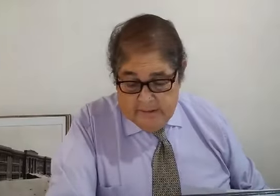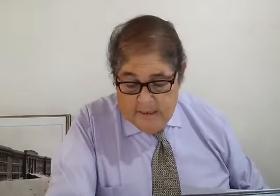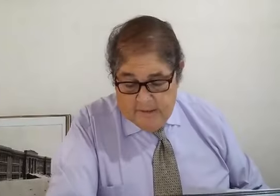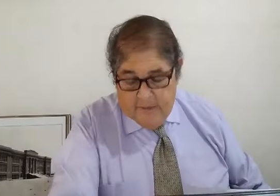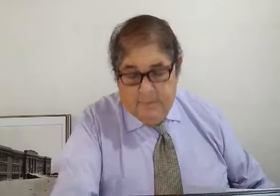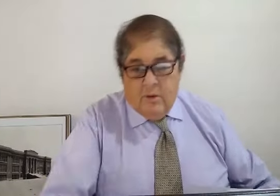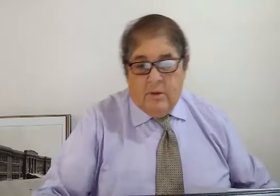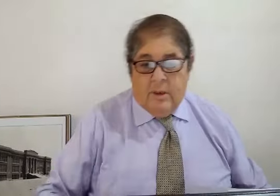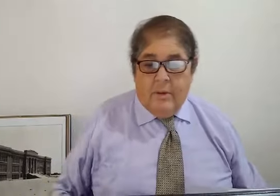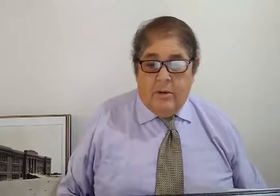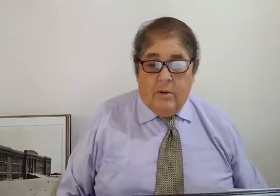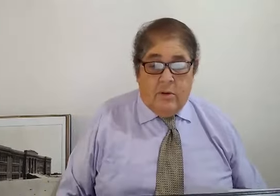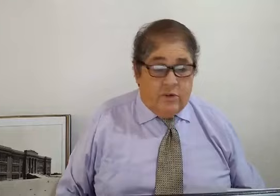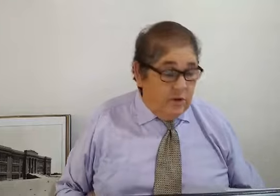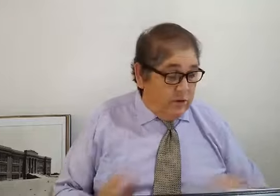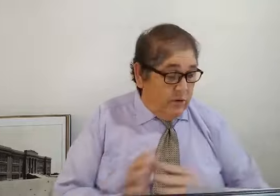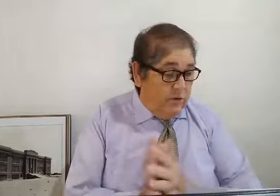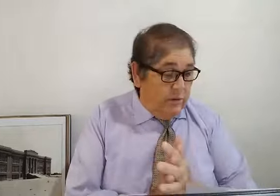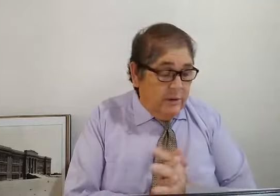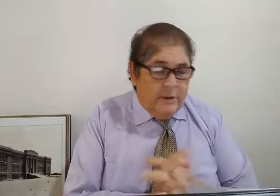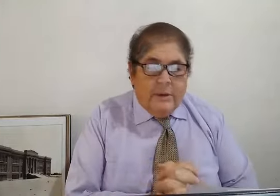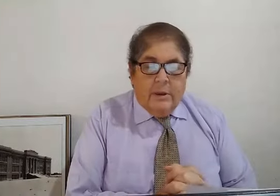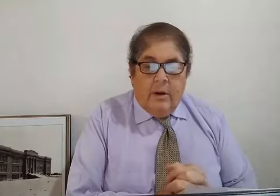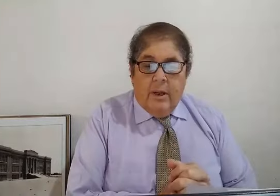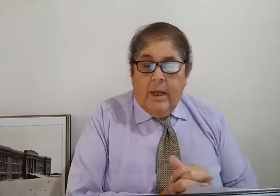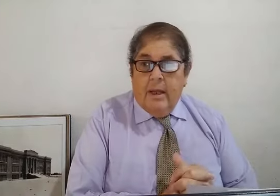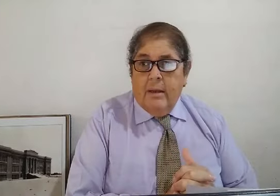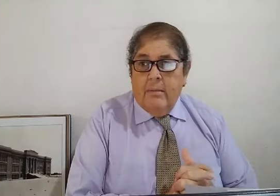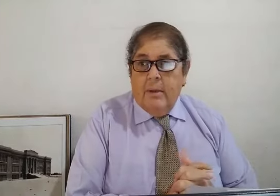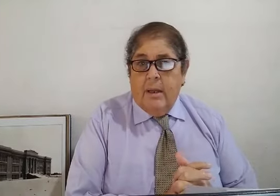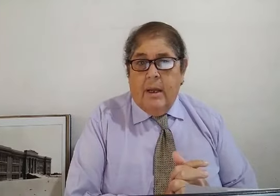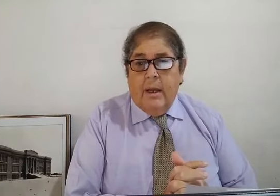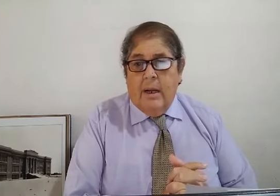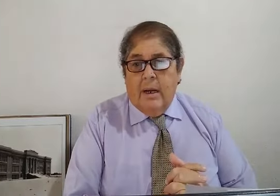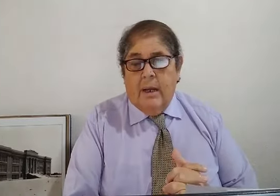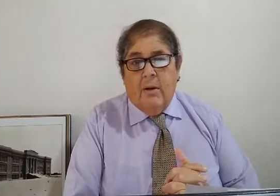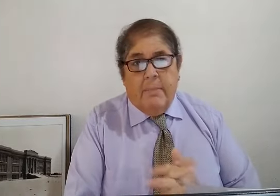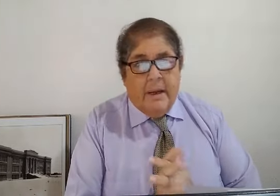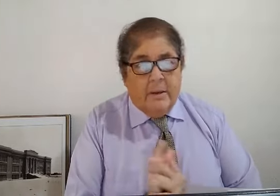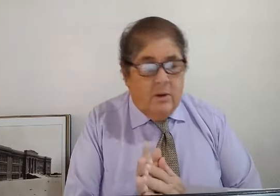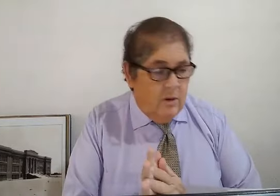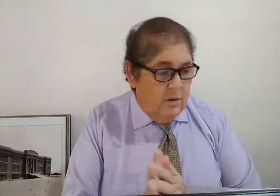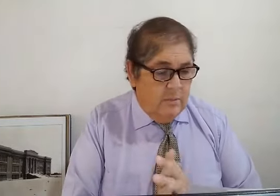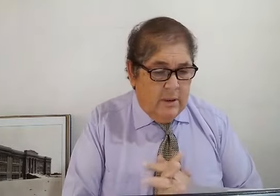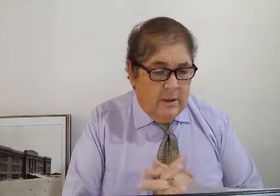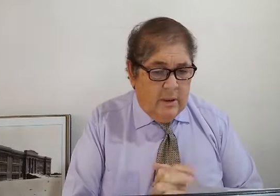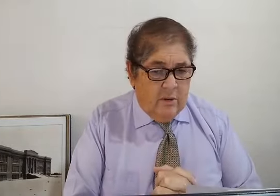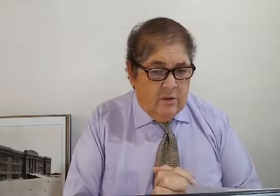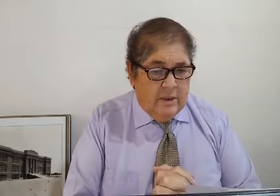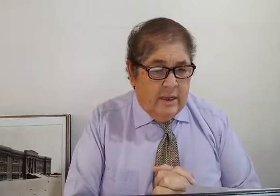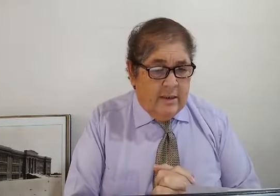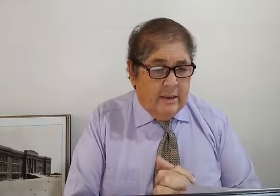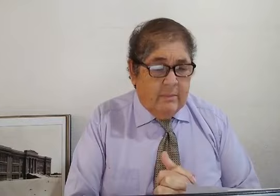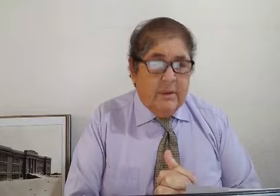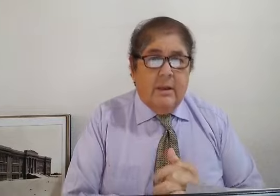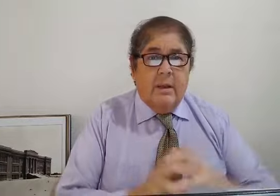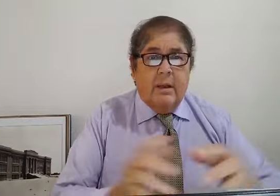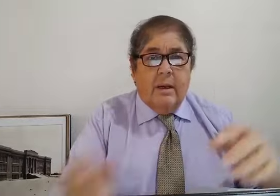Muchísimas gracias por continuar con nosotros. Oiga, le comparto lo